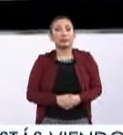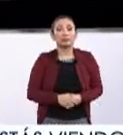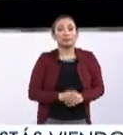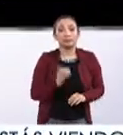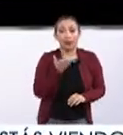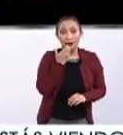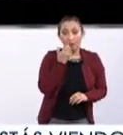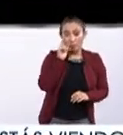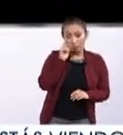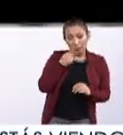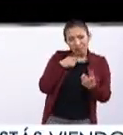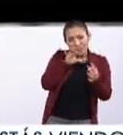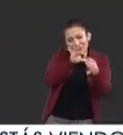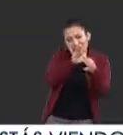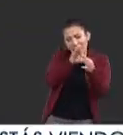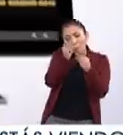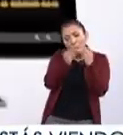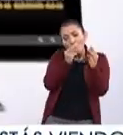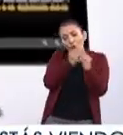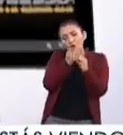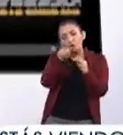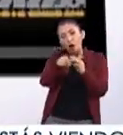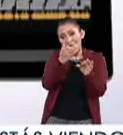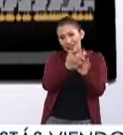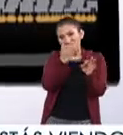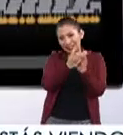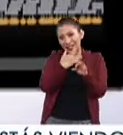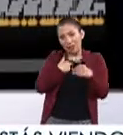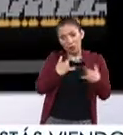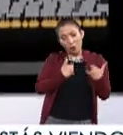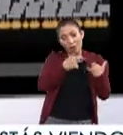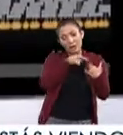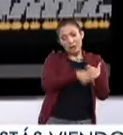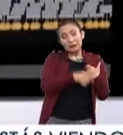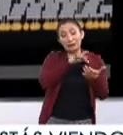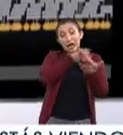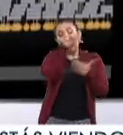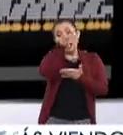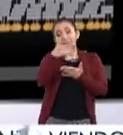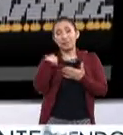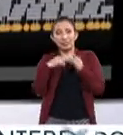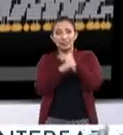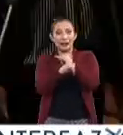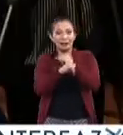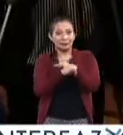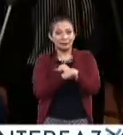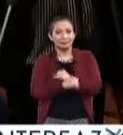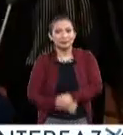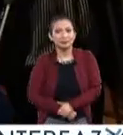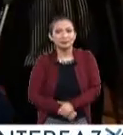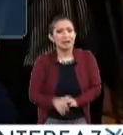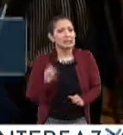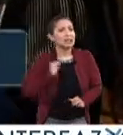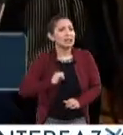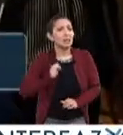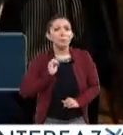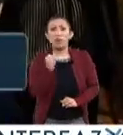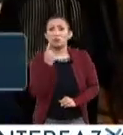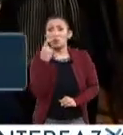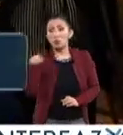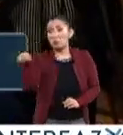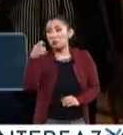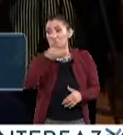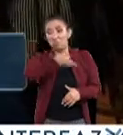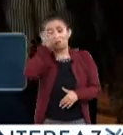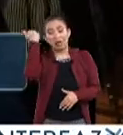Adaptarse a la manera de interactuar con el mundo que tienen las actuales generaciones gracias al Internet. En el siglo XXI, quien no